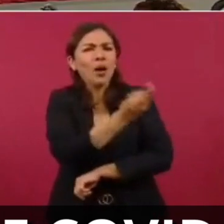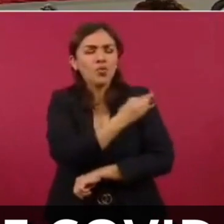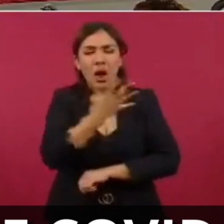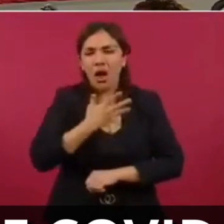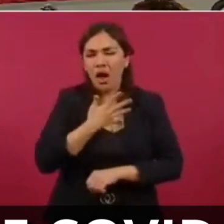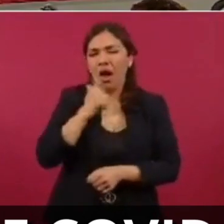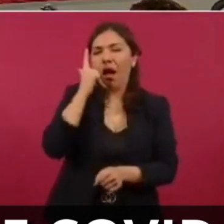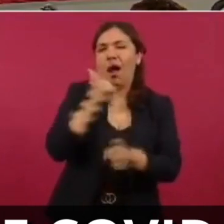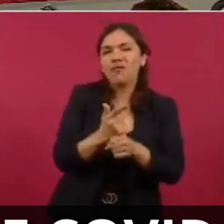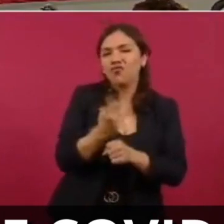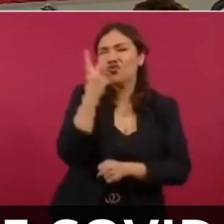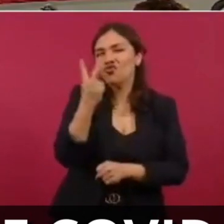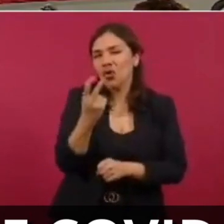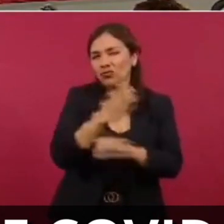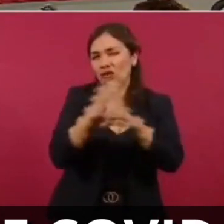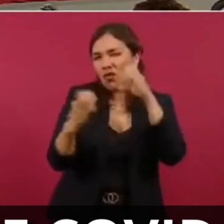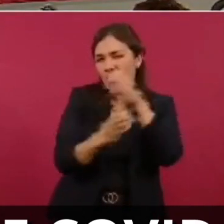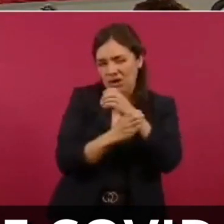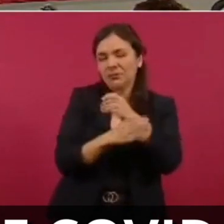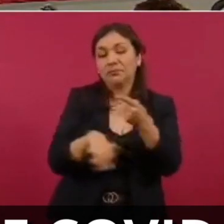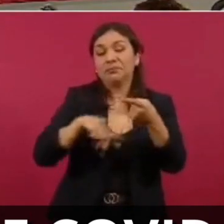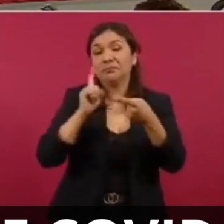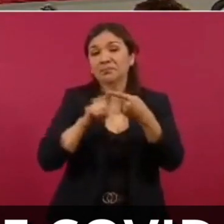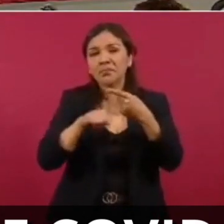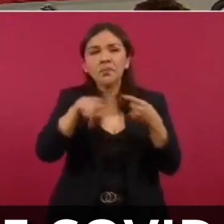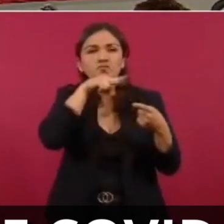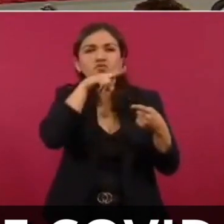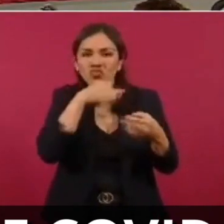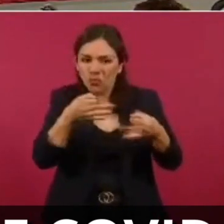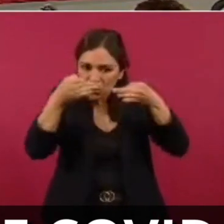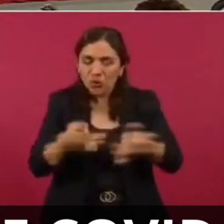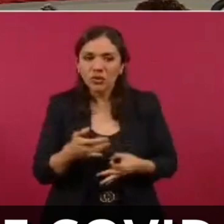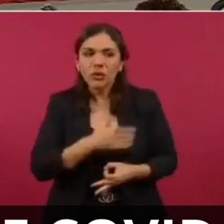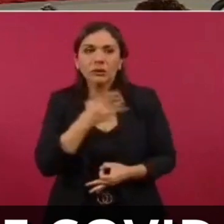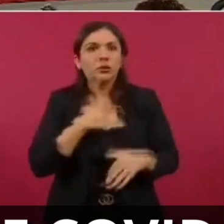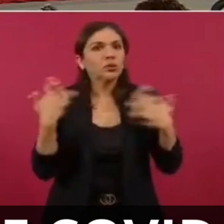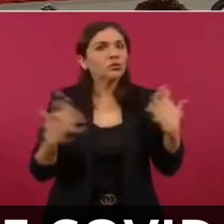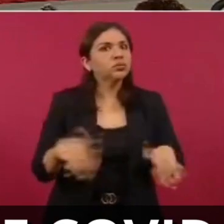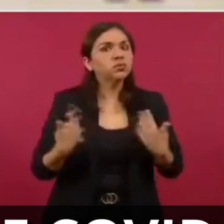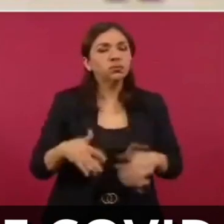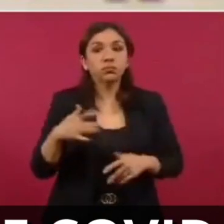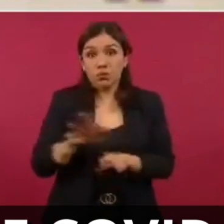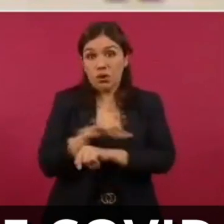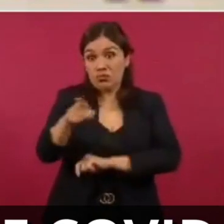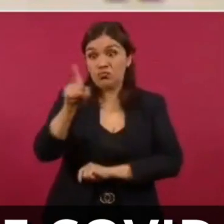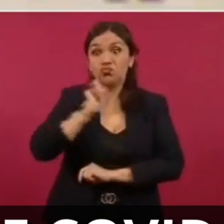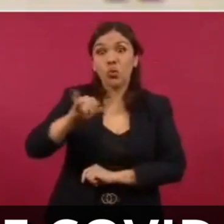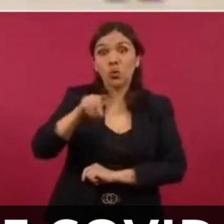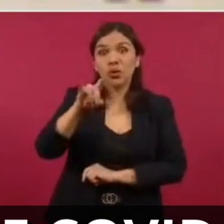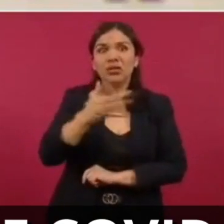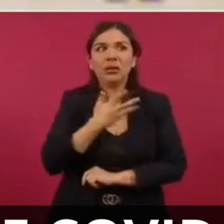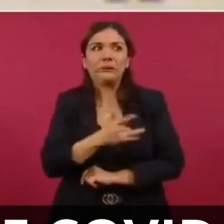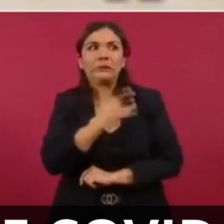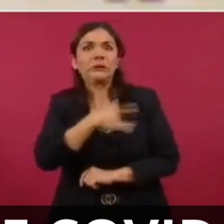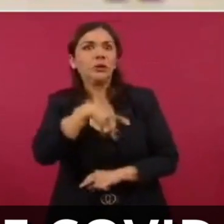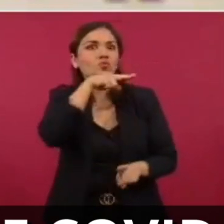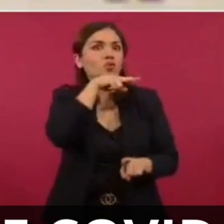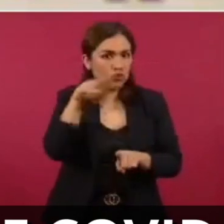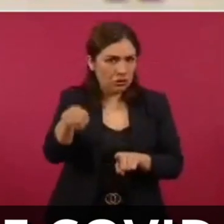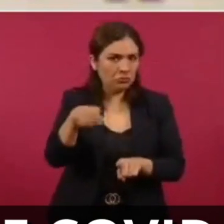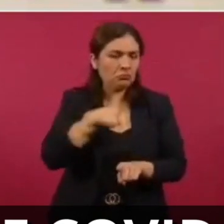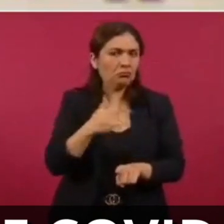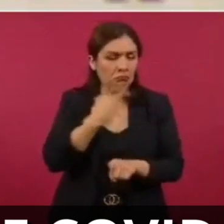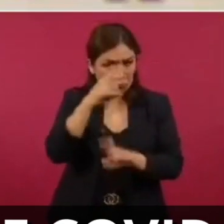dos grandes tendencias. Una es una preocupación legítima, asumamos que Judith Sánchez tenía esta preocupación y nos parece